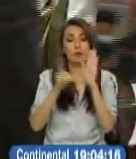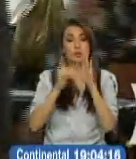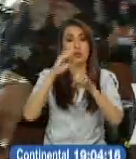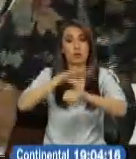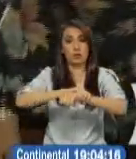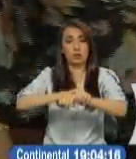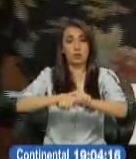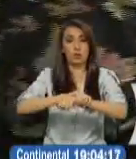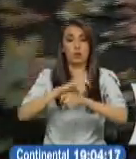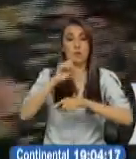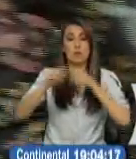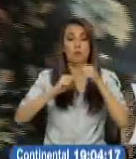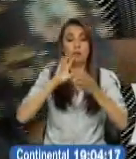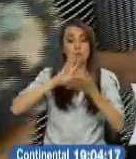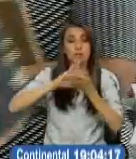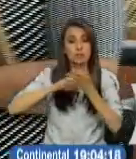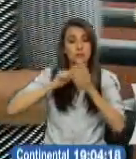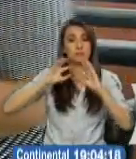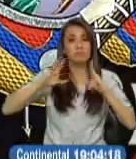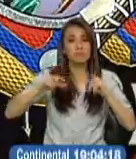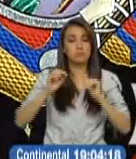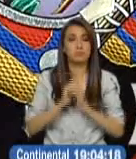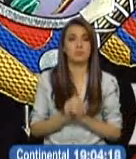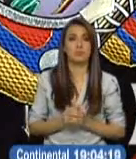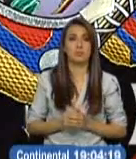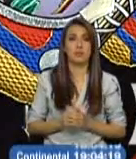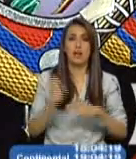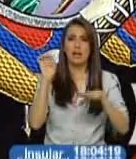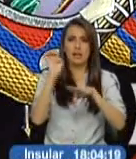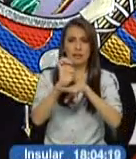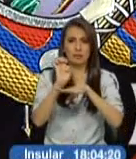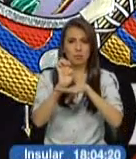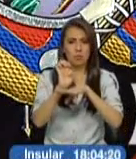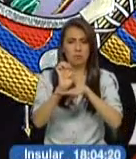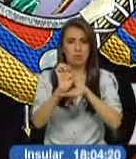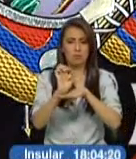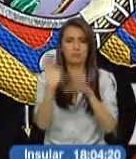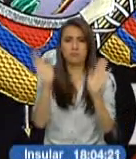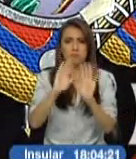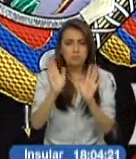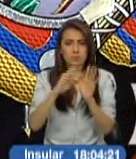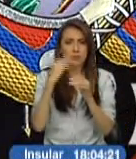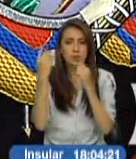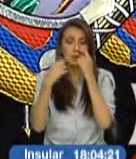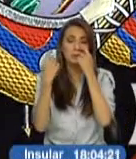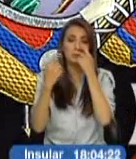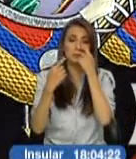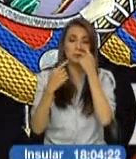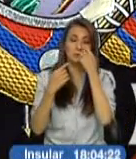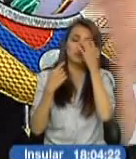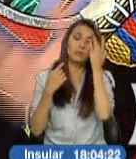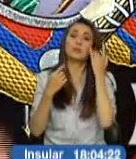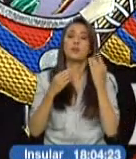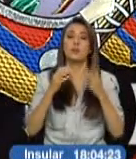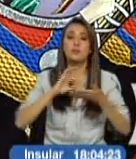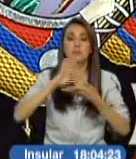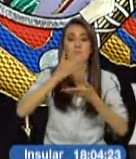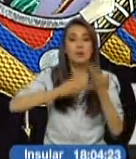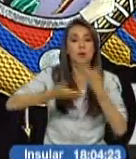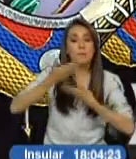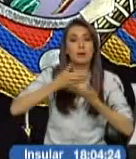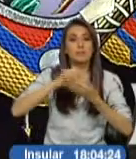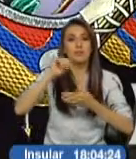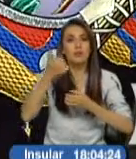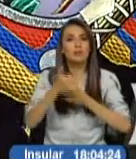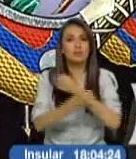cual los delitos de corrupción no prescriben. El Ecuador no solamente va a emprender esta cruzada de cooperación con otros países